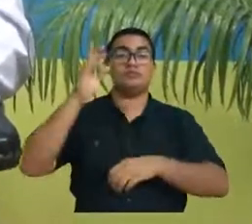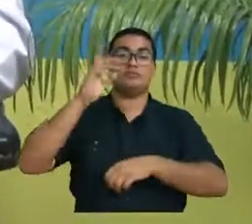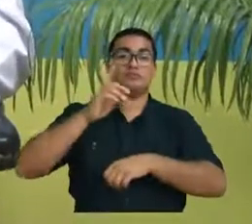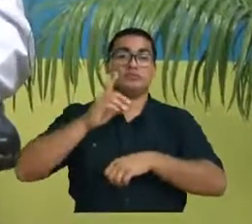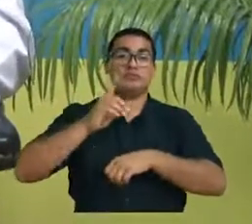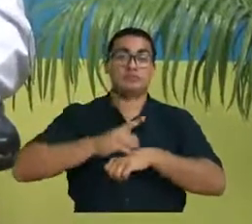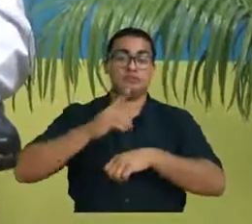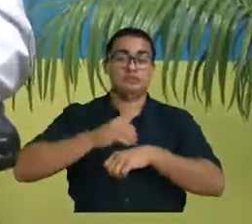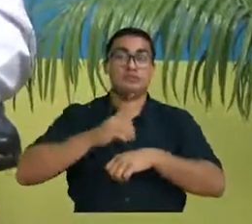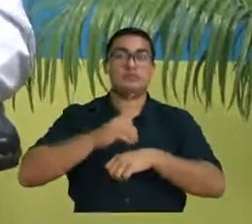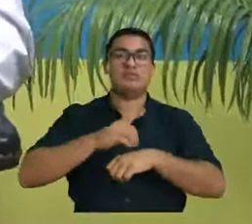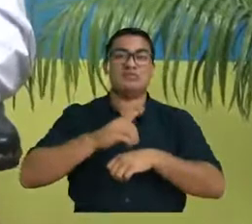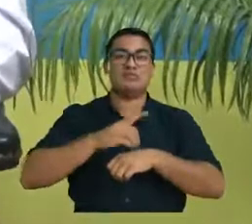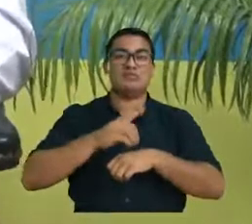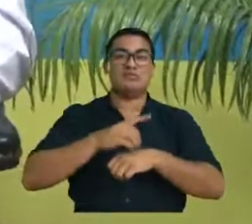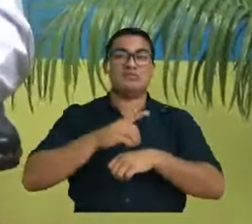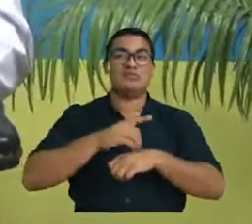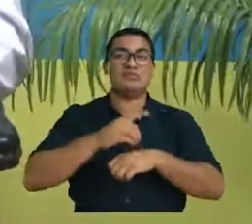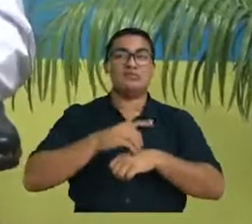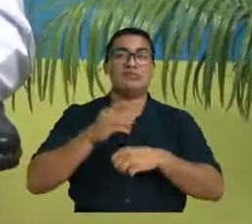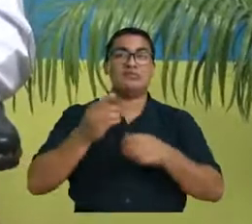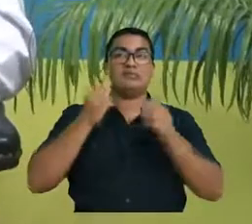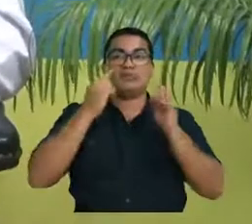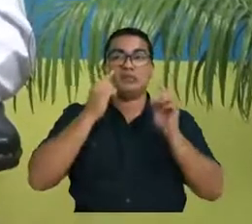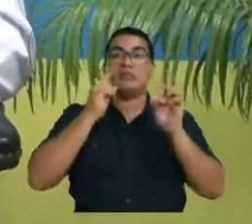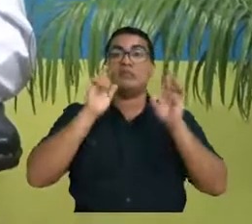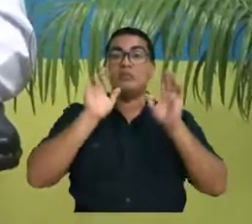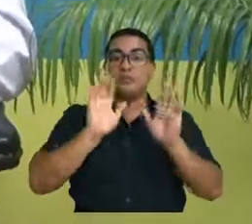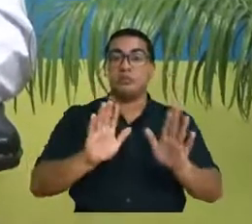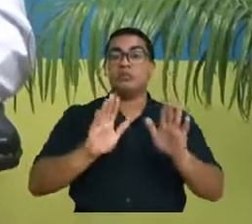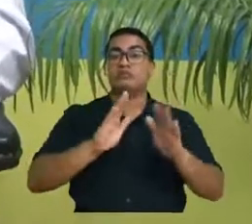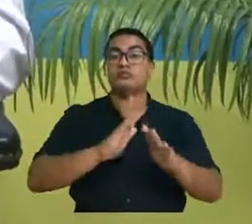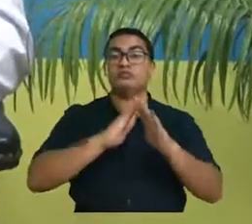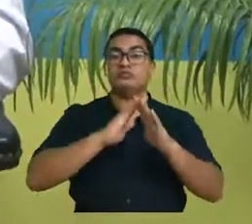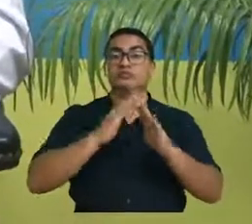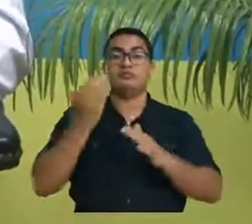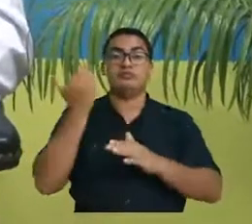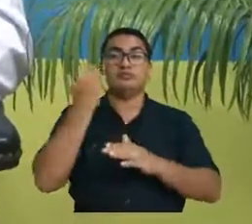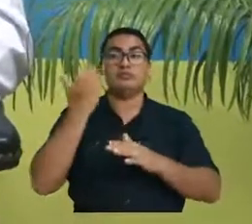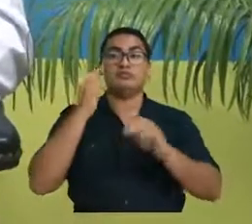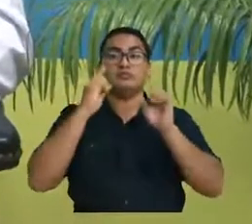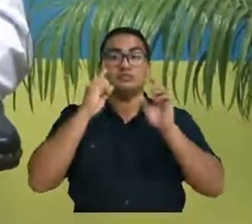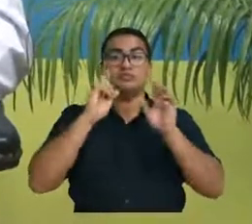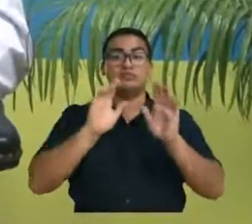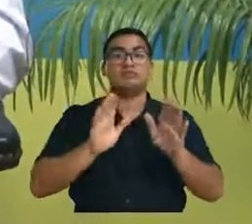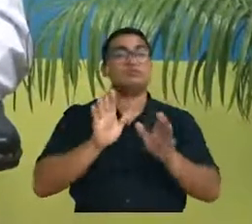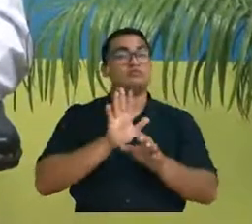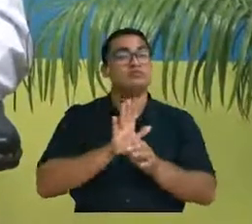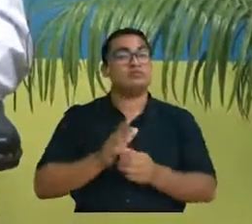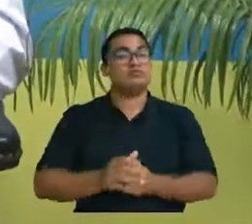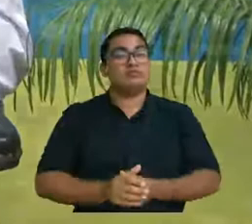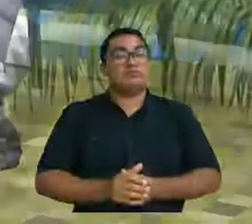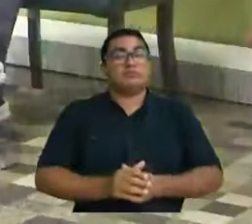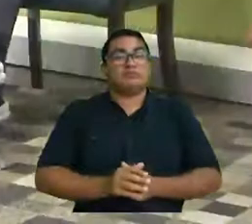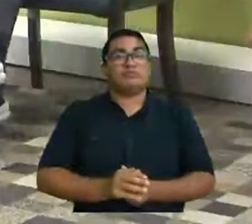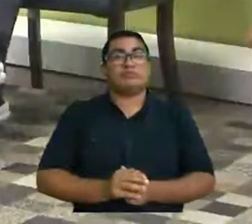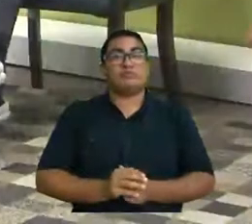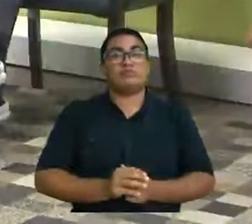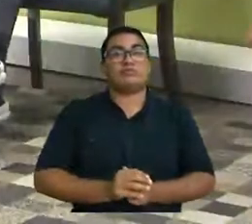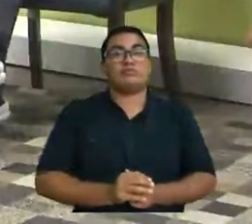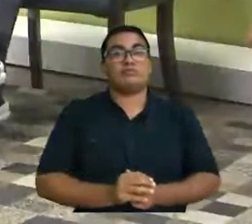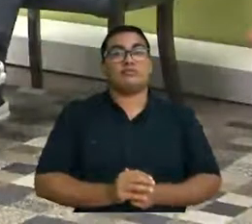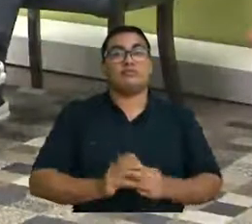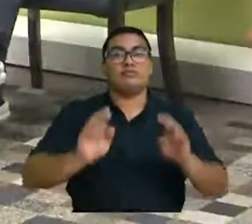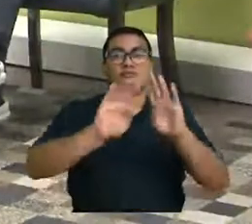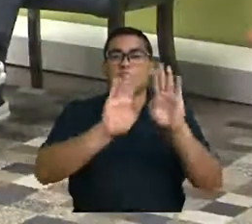utilizar no solamente es para tratar, sino para prevenir esta importante enfermedad. Bueno, las amas de